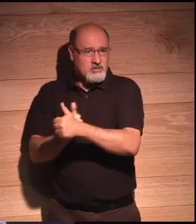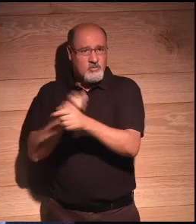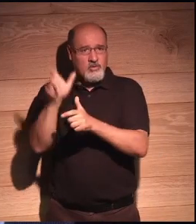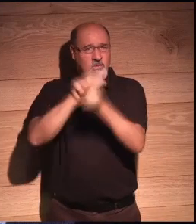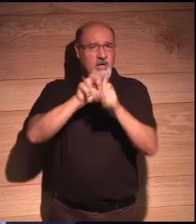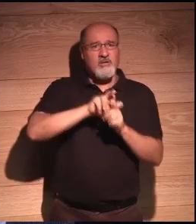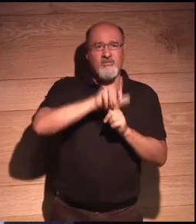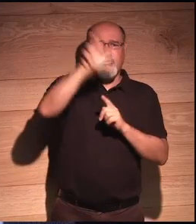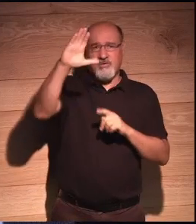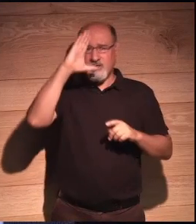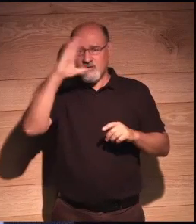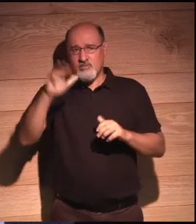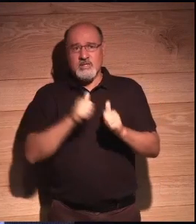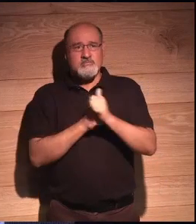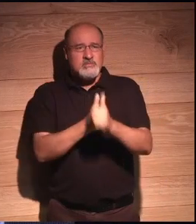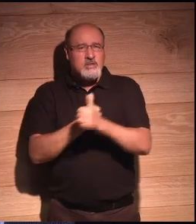bueno,